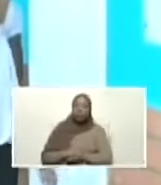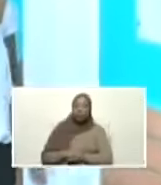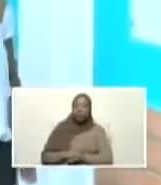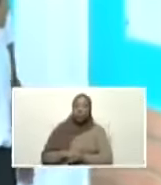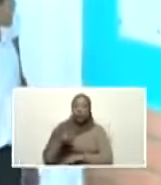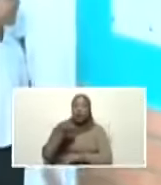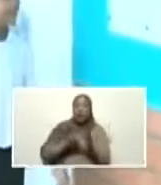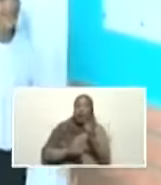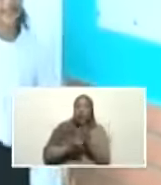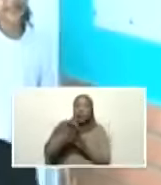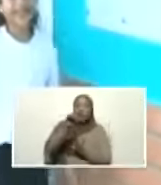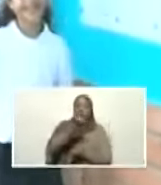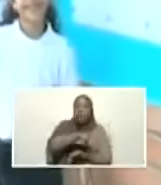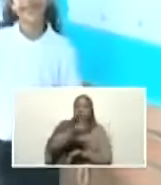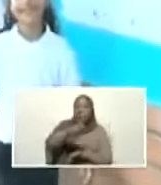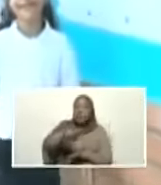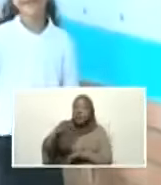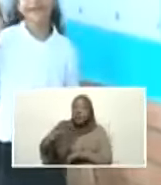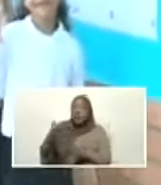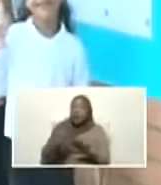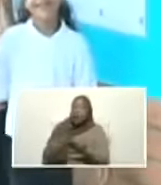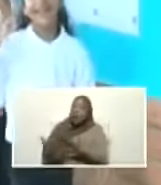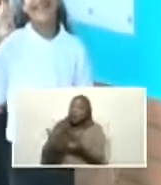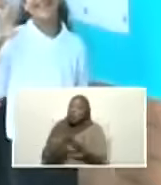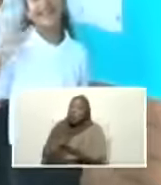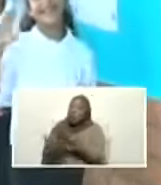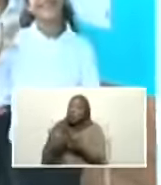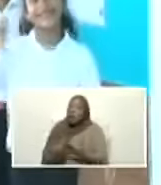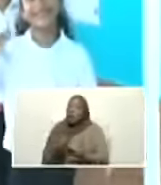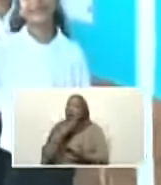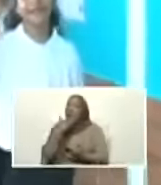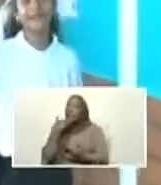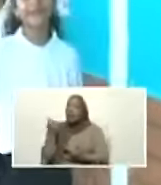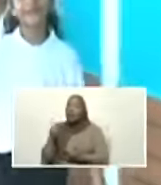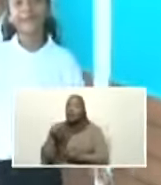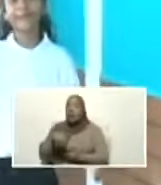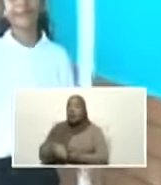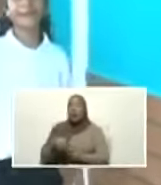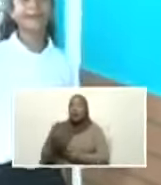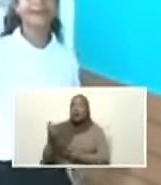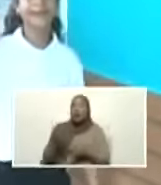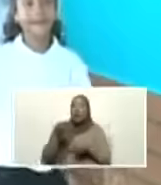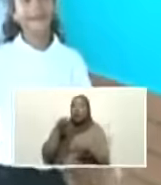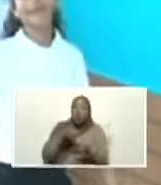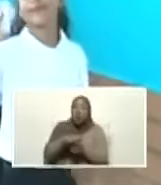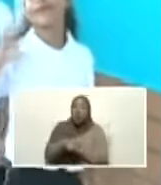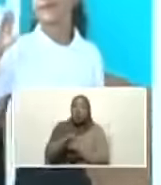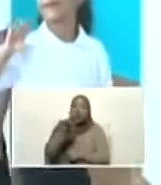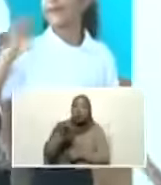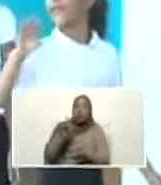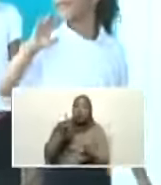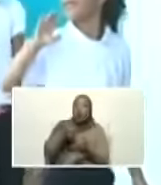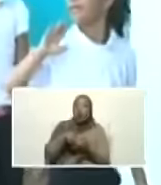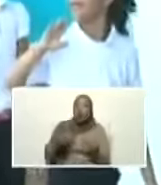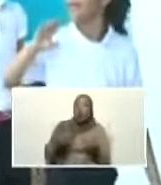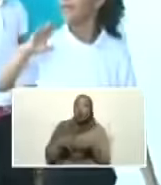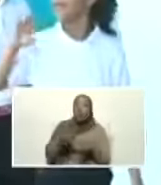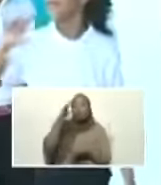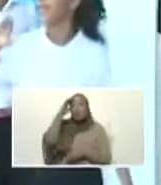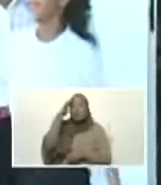pro del desarrollo de este estado. De igual manera, también tenemos acá la presencia del comandante de la Redi de